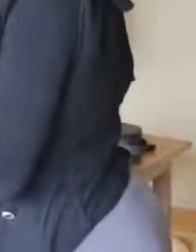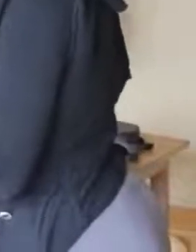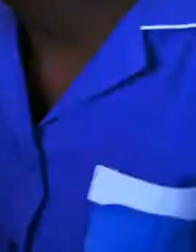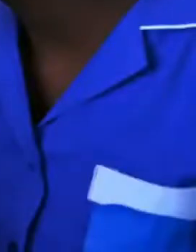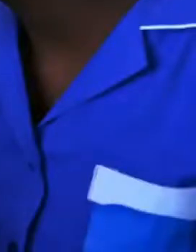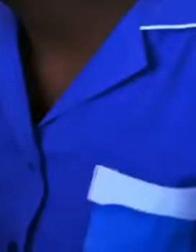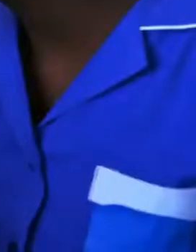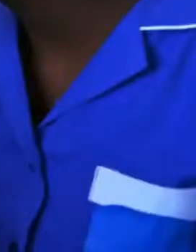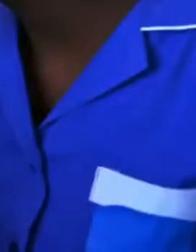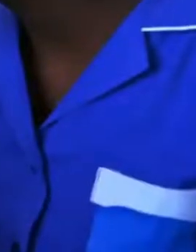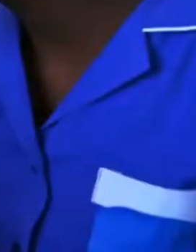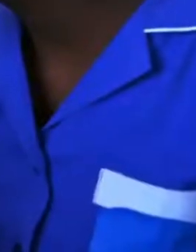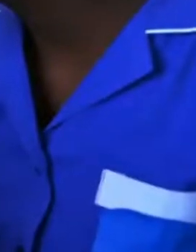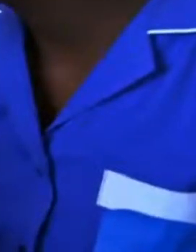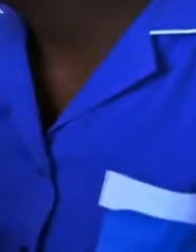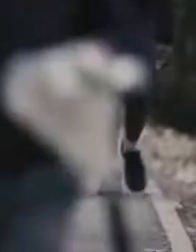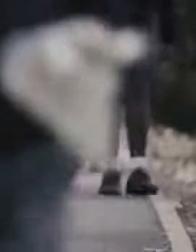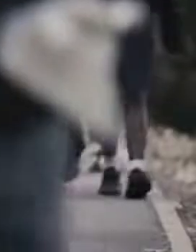bien común mundial.